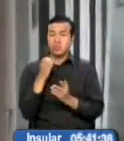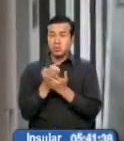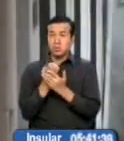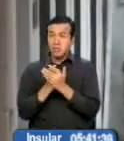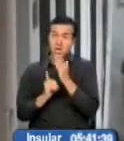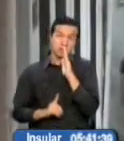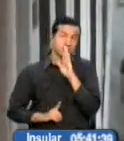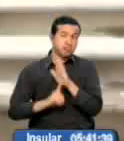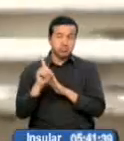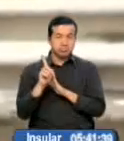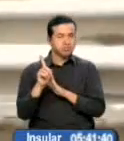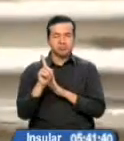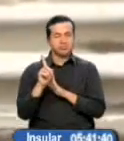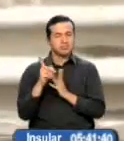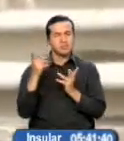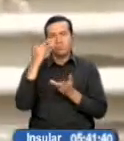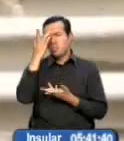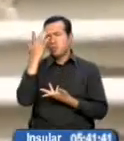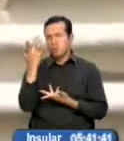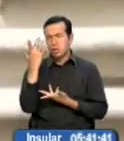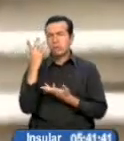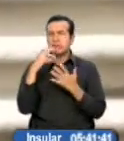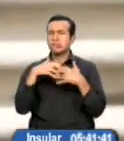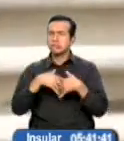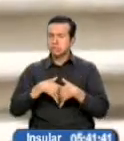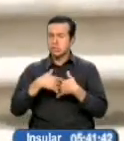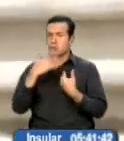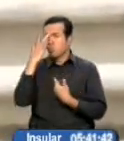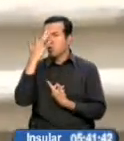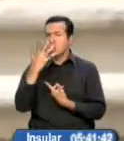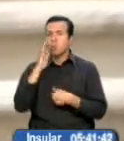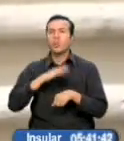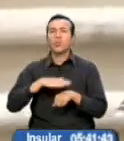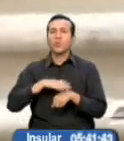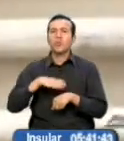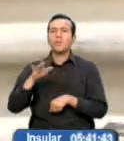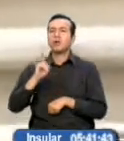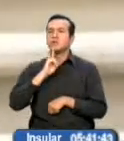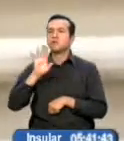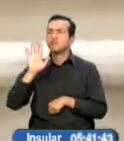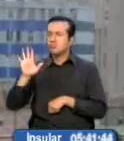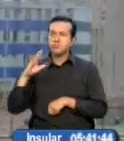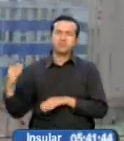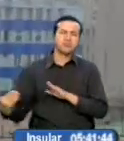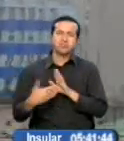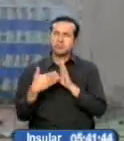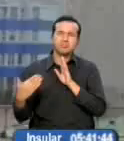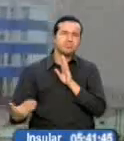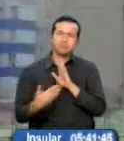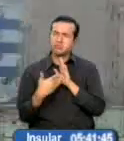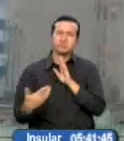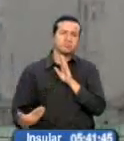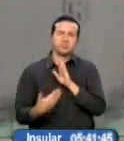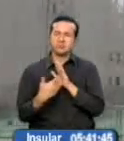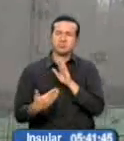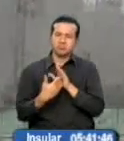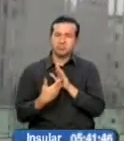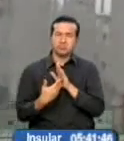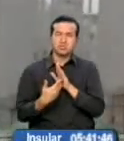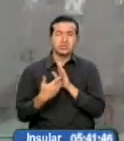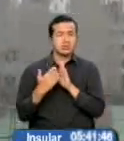logra desarrollarse. Se mantiene contraída. Sobre todo por el bloqueo que durante décadas Estados Unidos ha impuesto a la